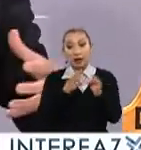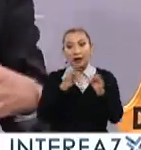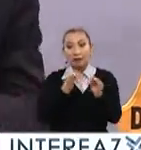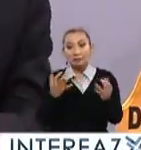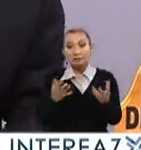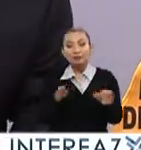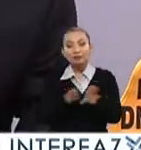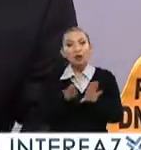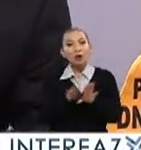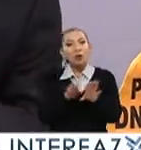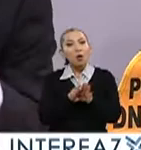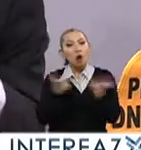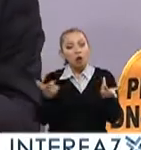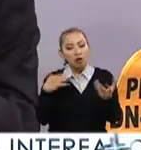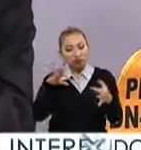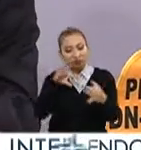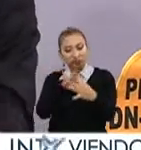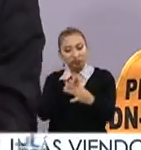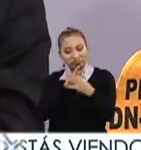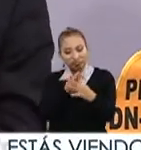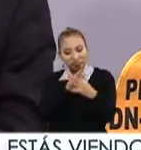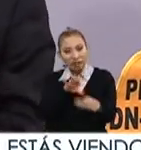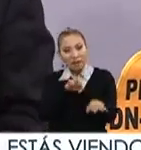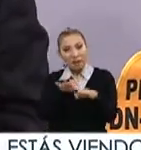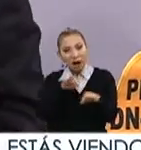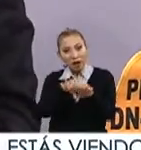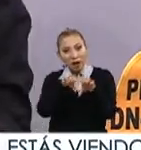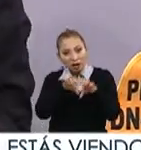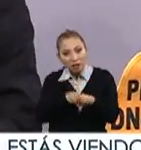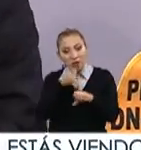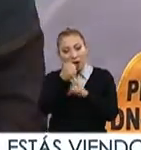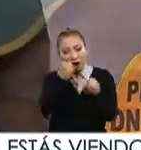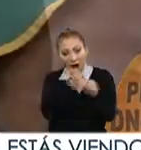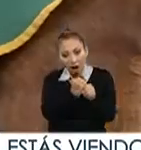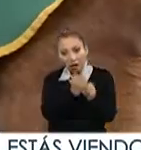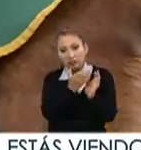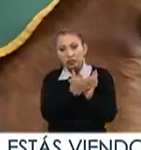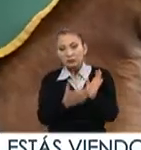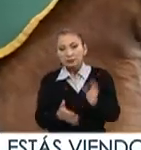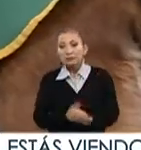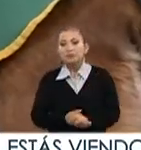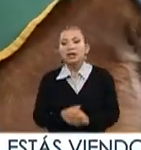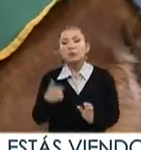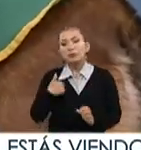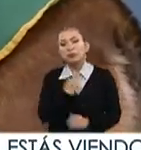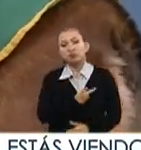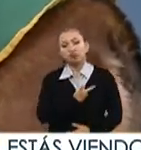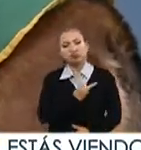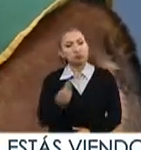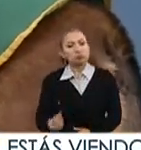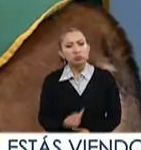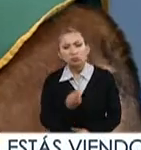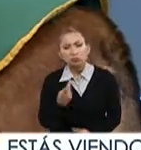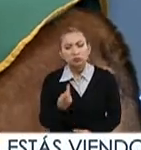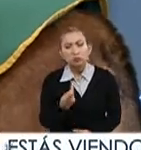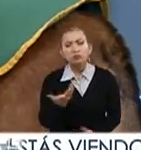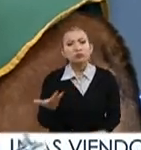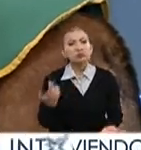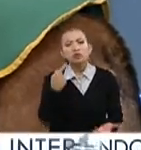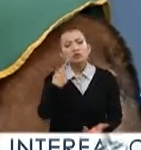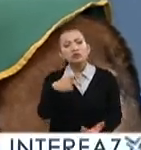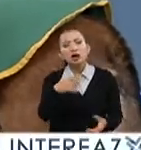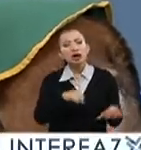de pues este binomio, precisamente este trabajo en conjunto con tantos años. Y bueno, me gustaría preguntarte en